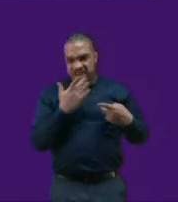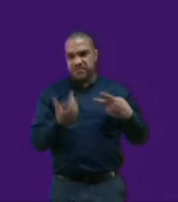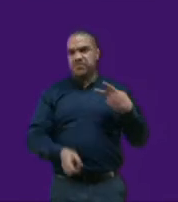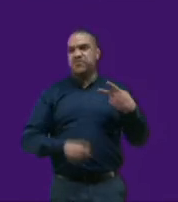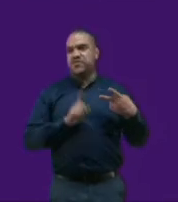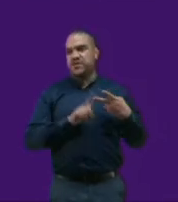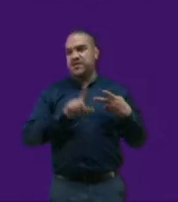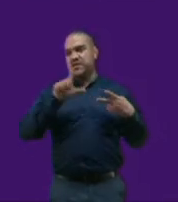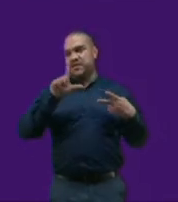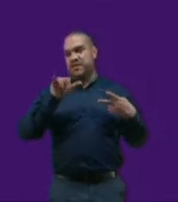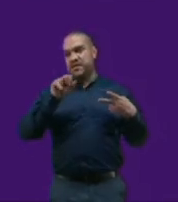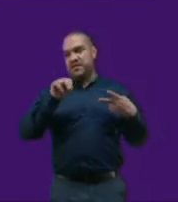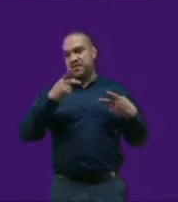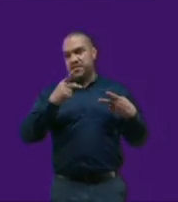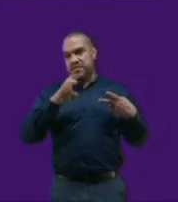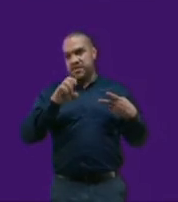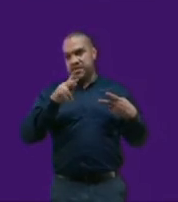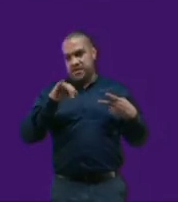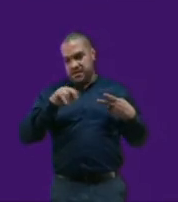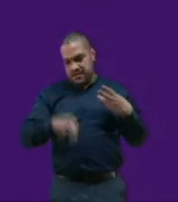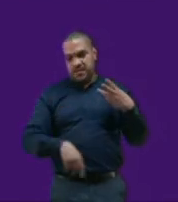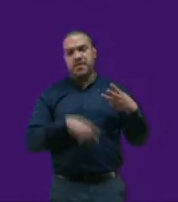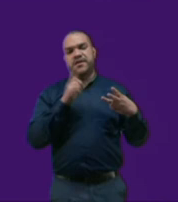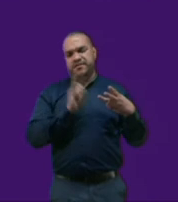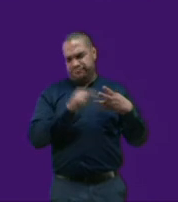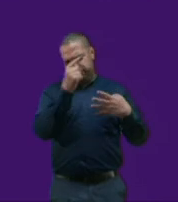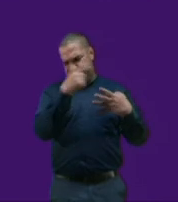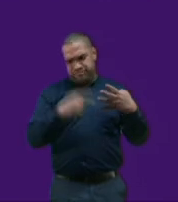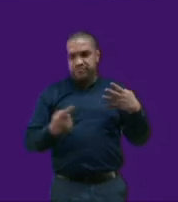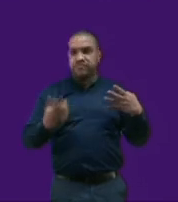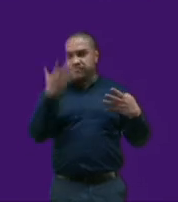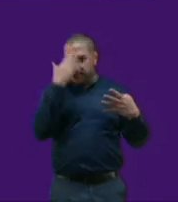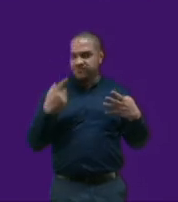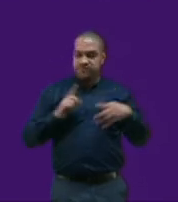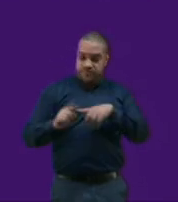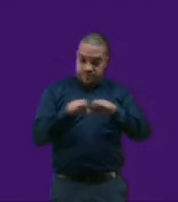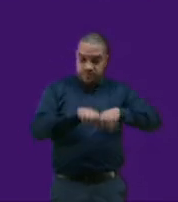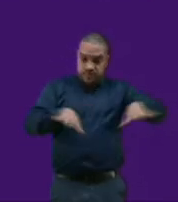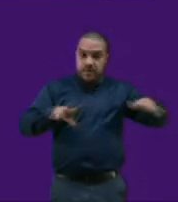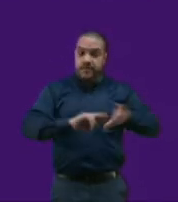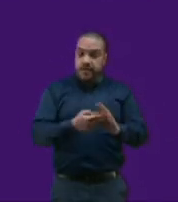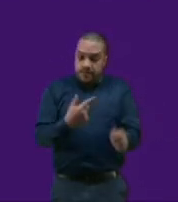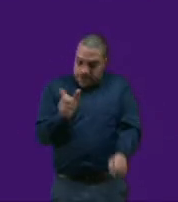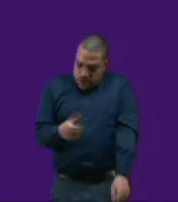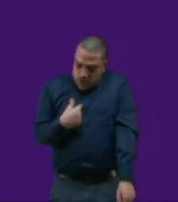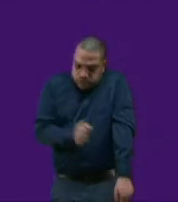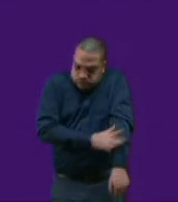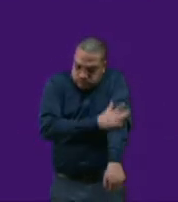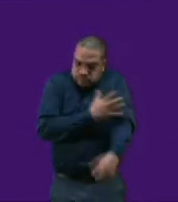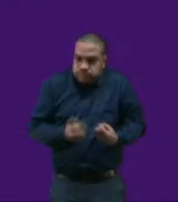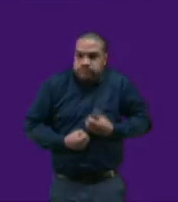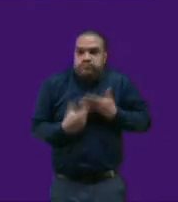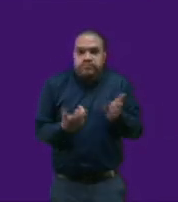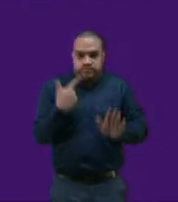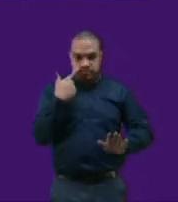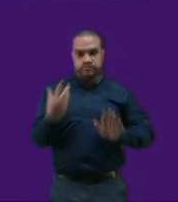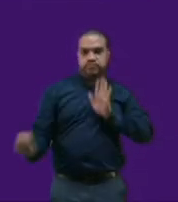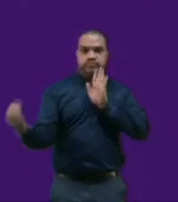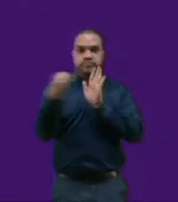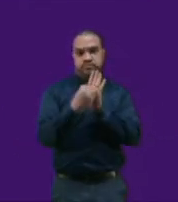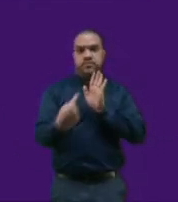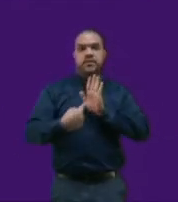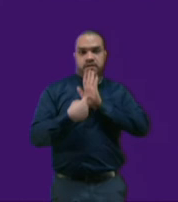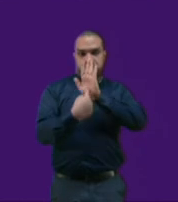comparten comentarios, emociones, cuando unimos este tema de una emoción validada con un patrón, lo